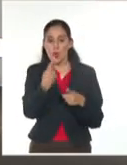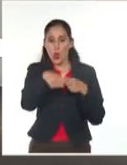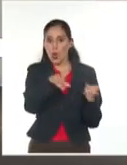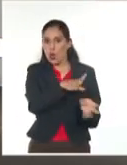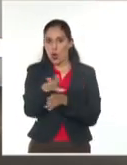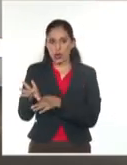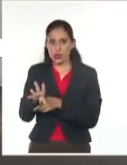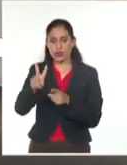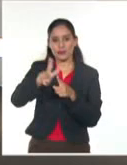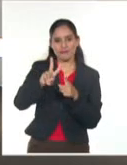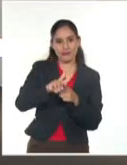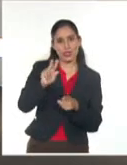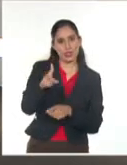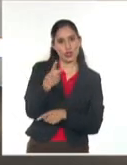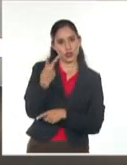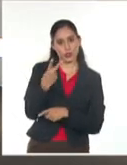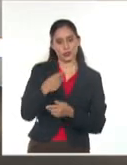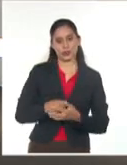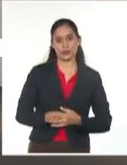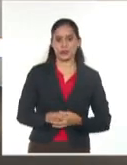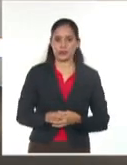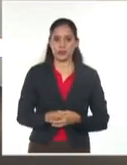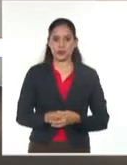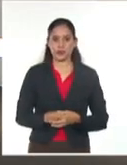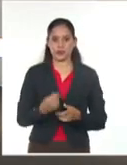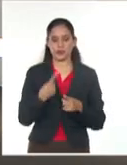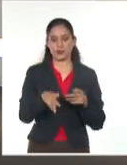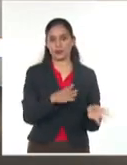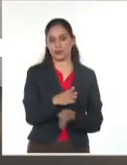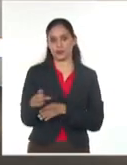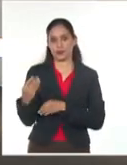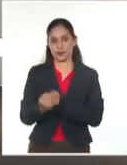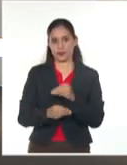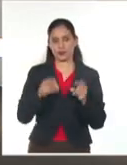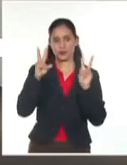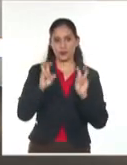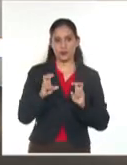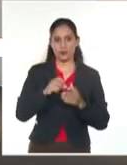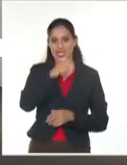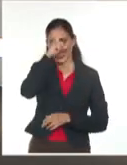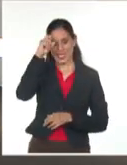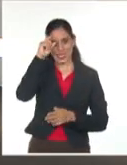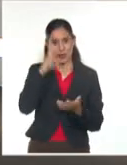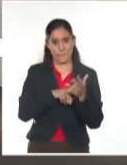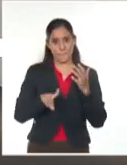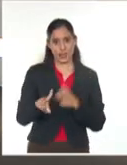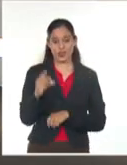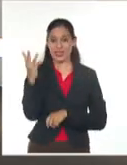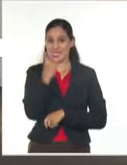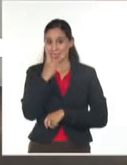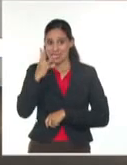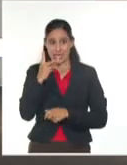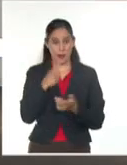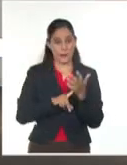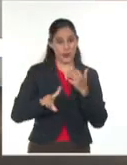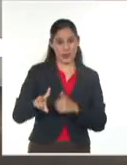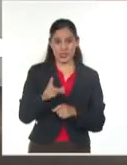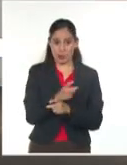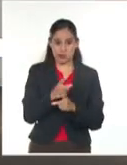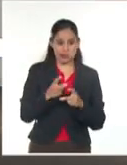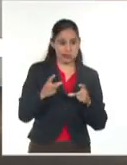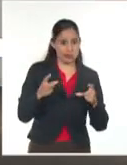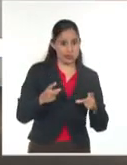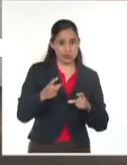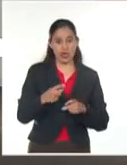manera excepcional. Cambiamos ahora de tema y es que Sancti Spíritus es la tercera provincia con mayor cantidad de personas de